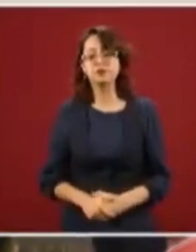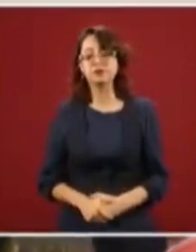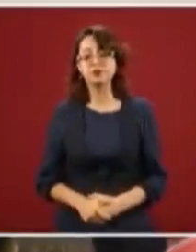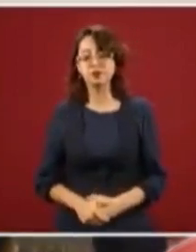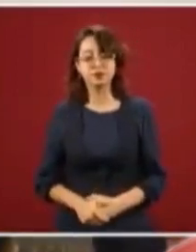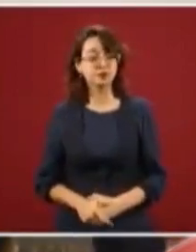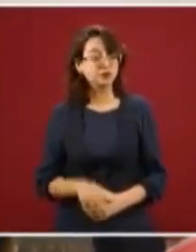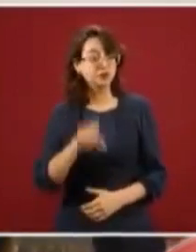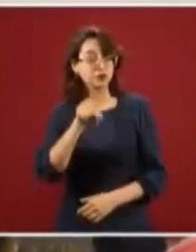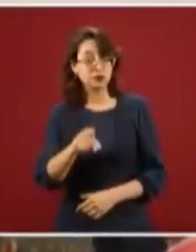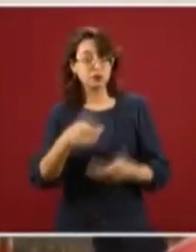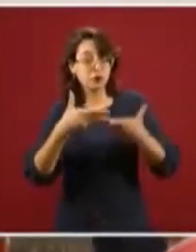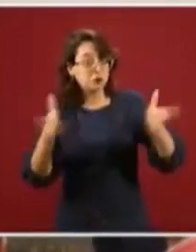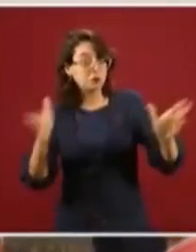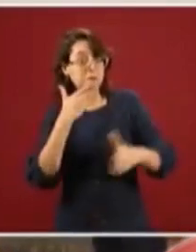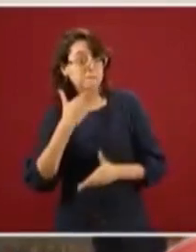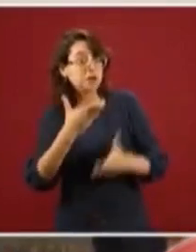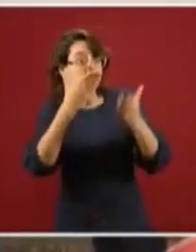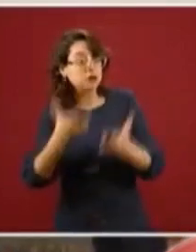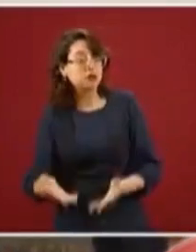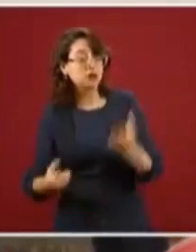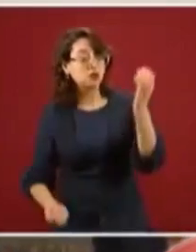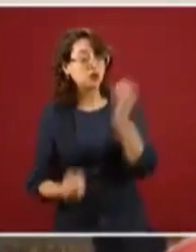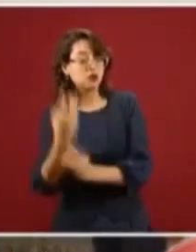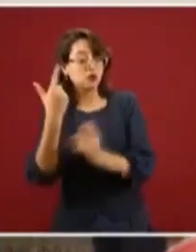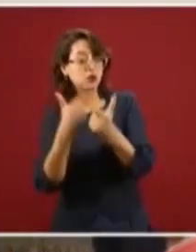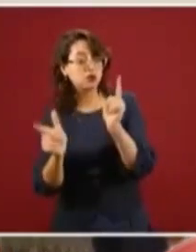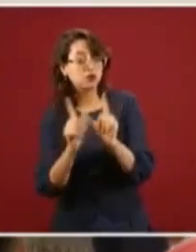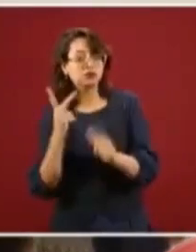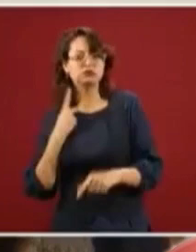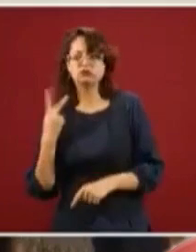partidos? Sí, a todos los partidos.